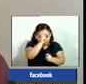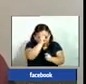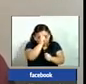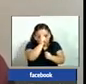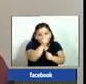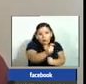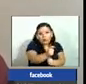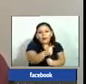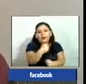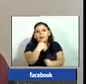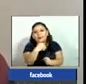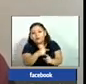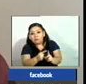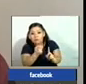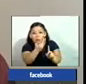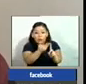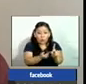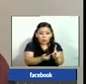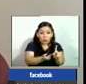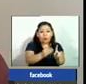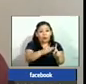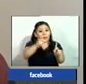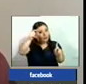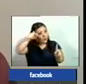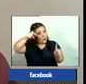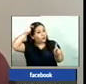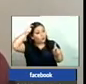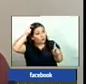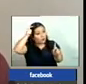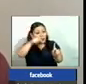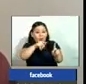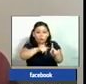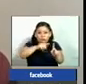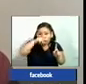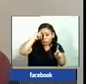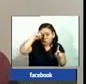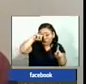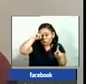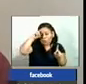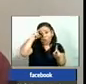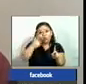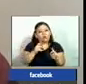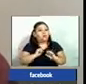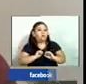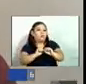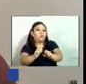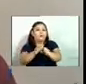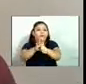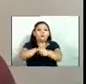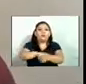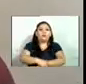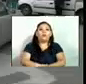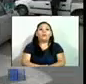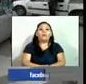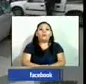el último adiós a una enfermera parte del personal de primera línea que perdió la batalla por el coronavirus